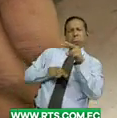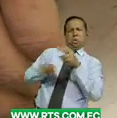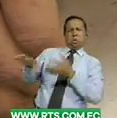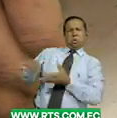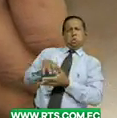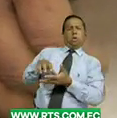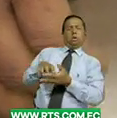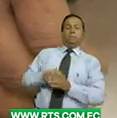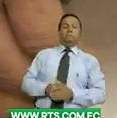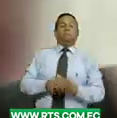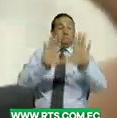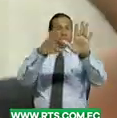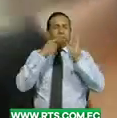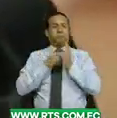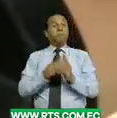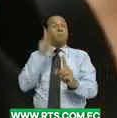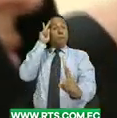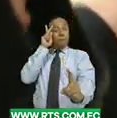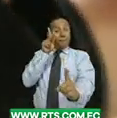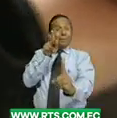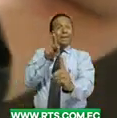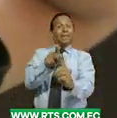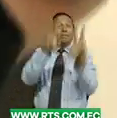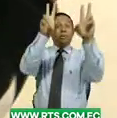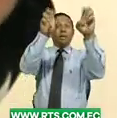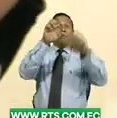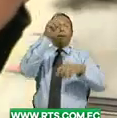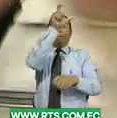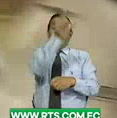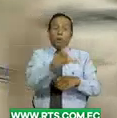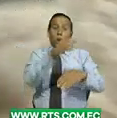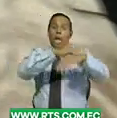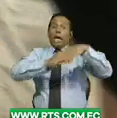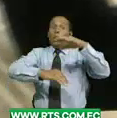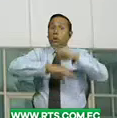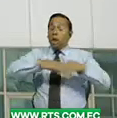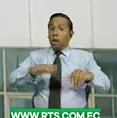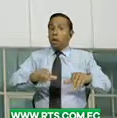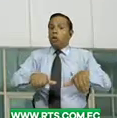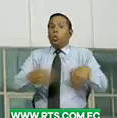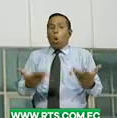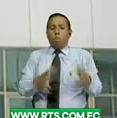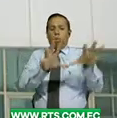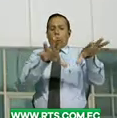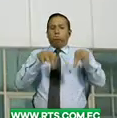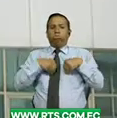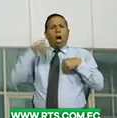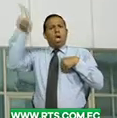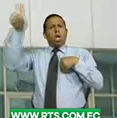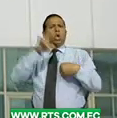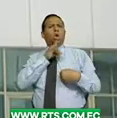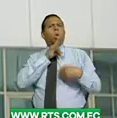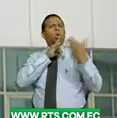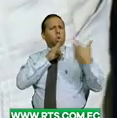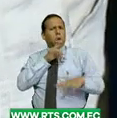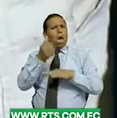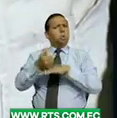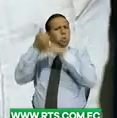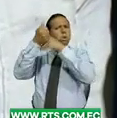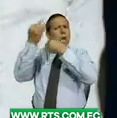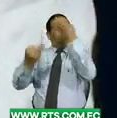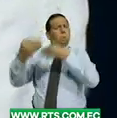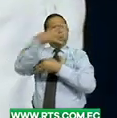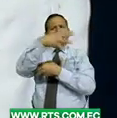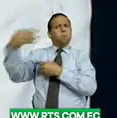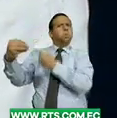Es uno de los principios fundamentales en la presunción de inocencia y que se ha aplicado, por ejemplo, en las cortes estadounidenses y aquí desde hace algunas